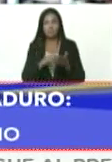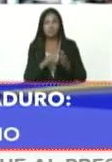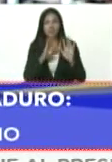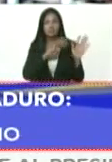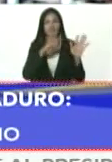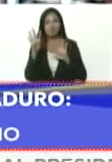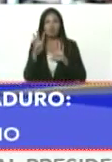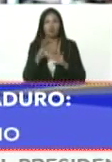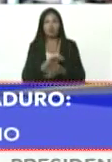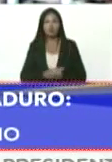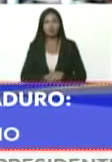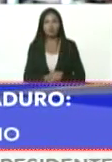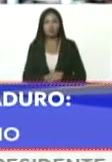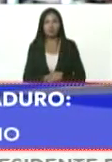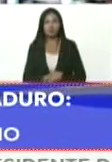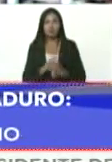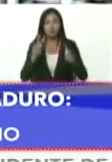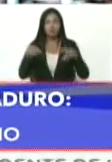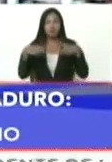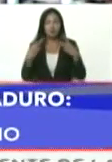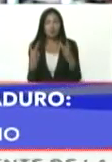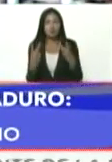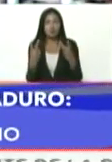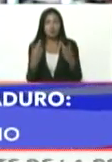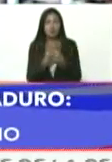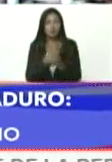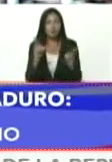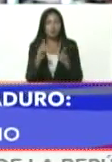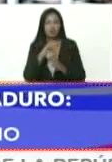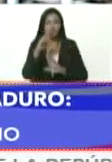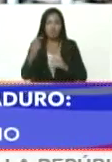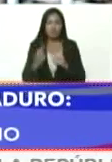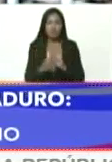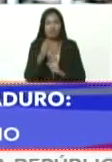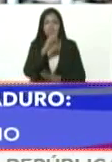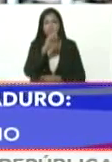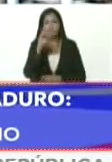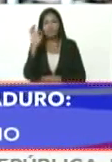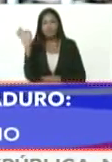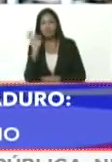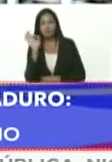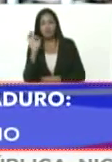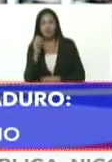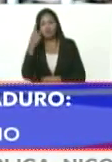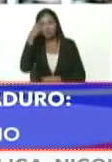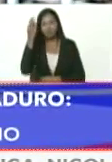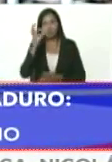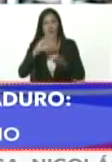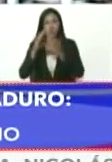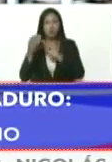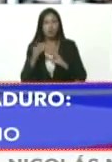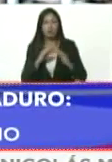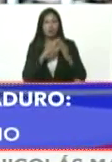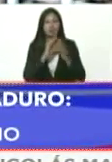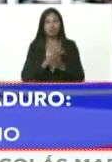2019, actualización democrática del 100% de los consejos comunales.